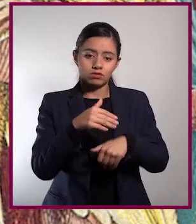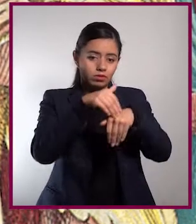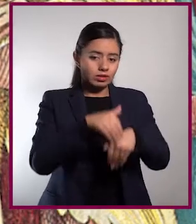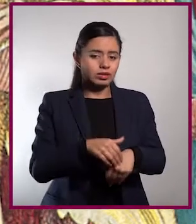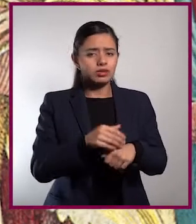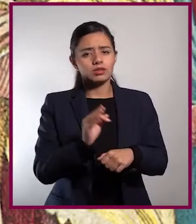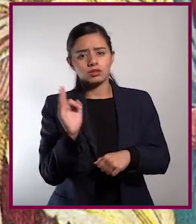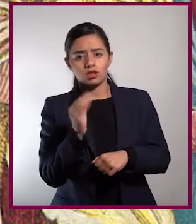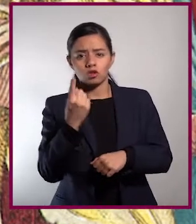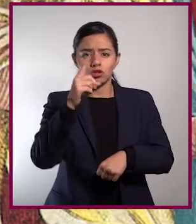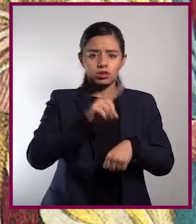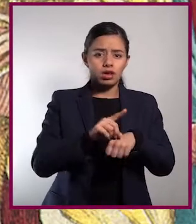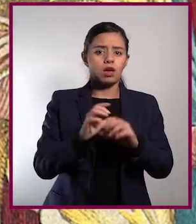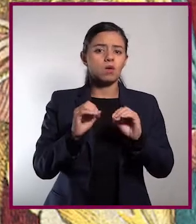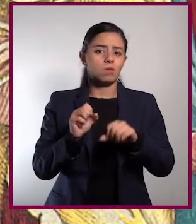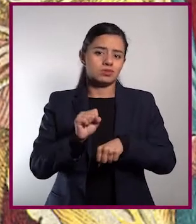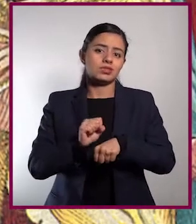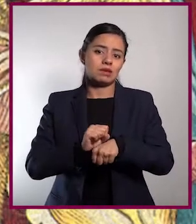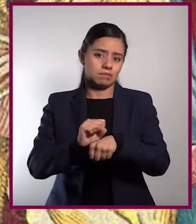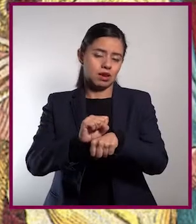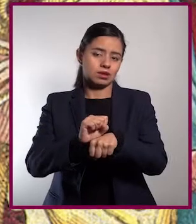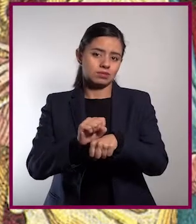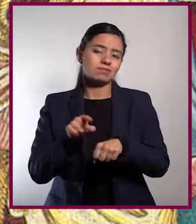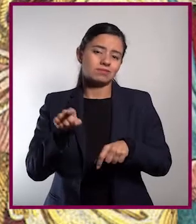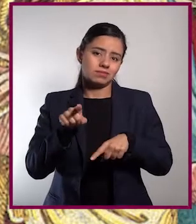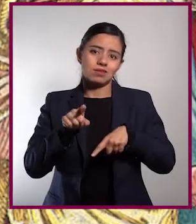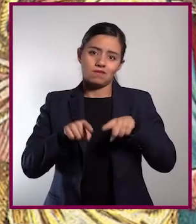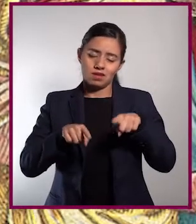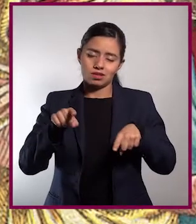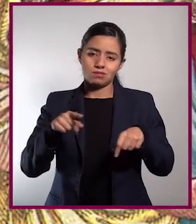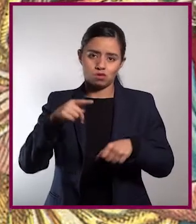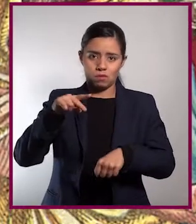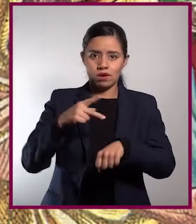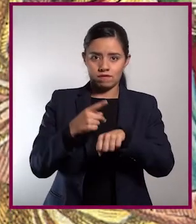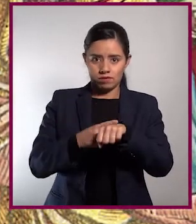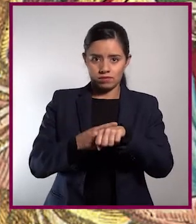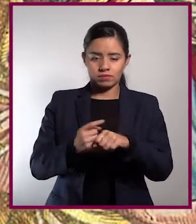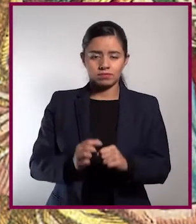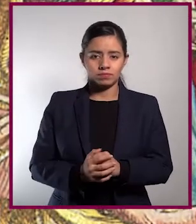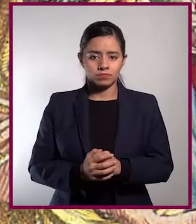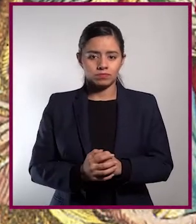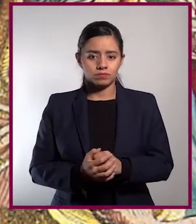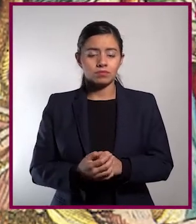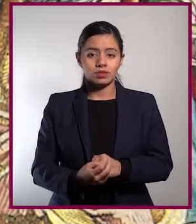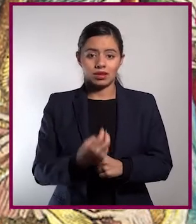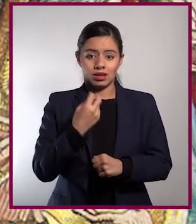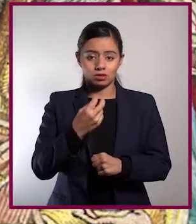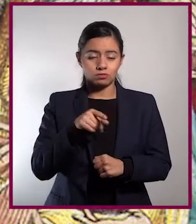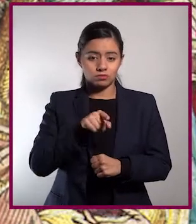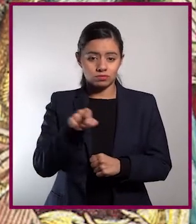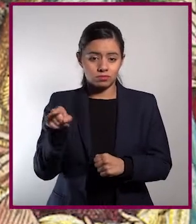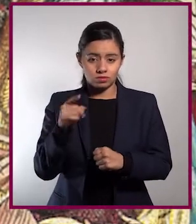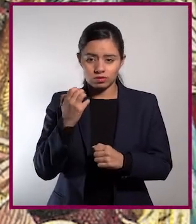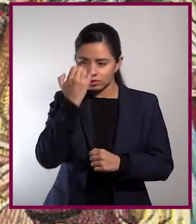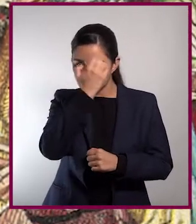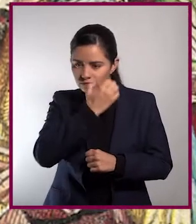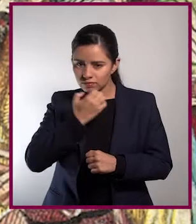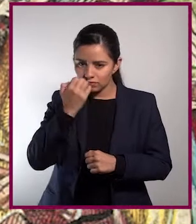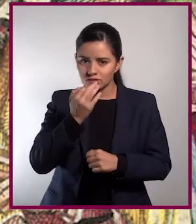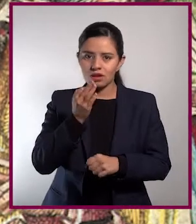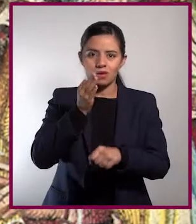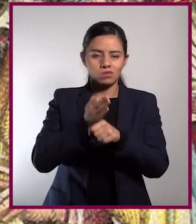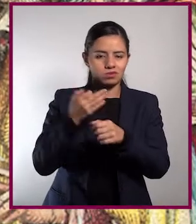seguir, que podía durar un día o varias semanas dependiendo del padecimiento del enfermo. Esta estructura de consulta se